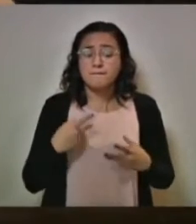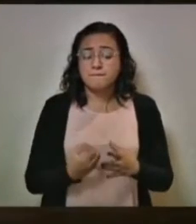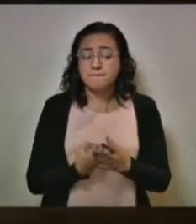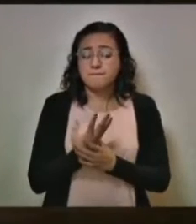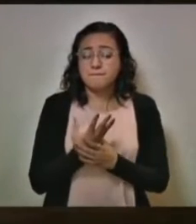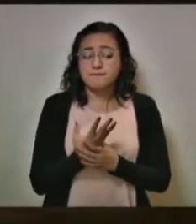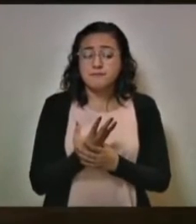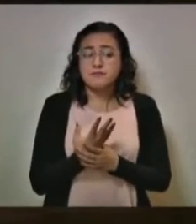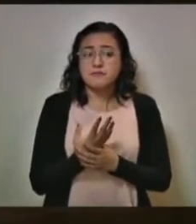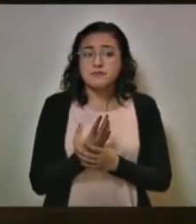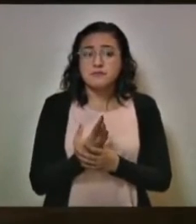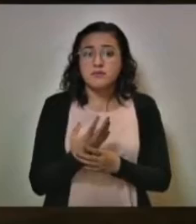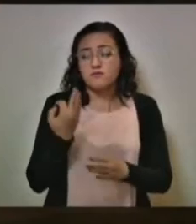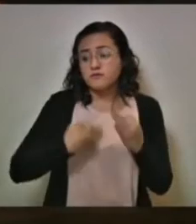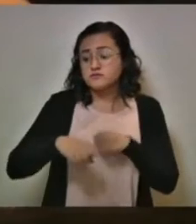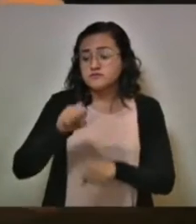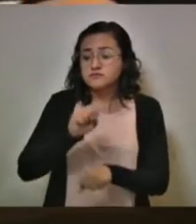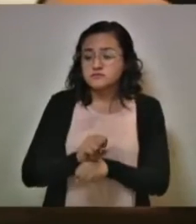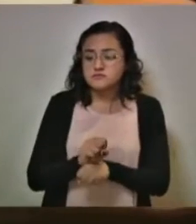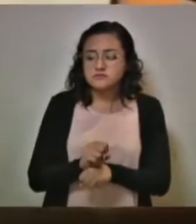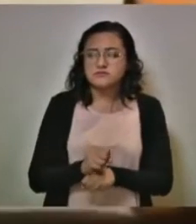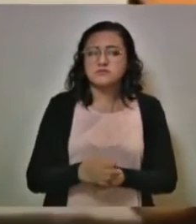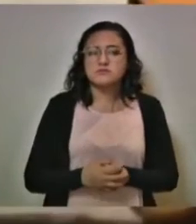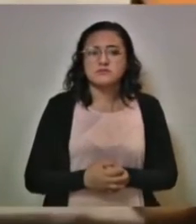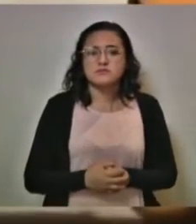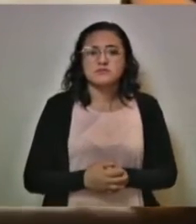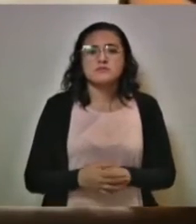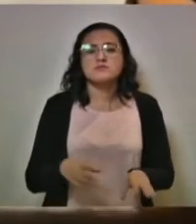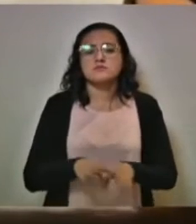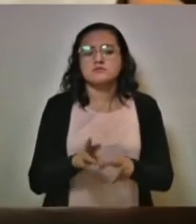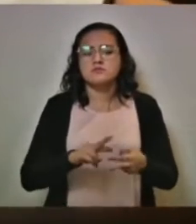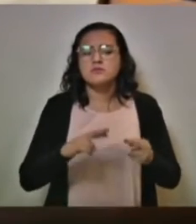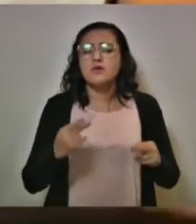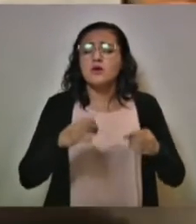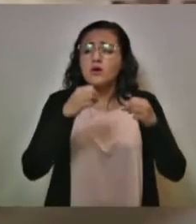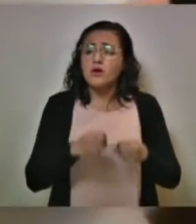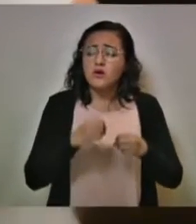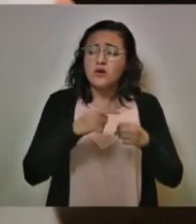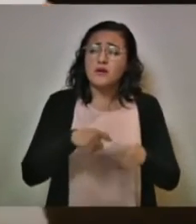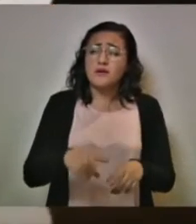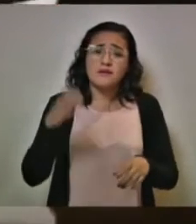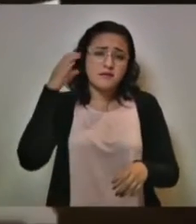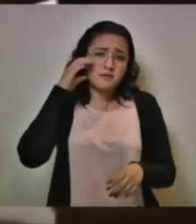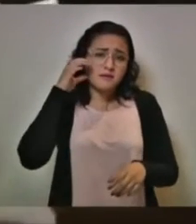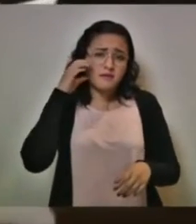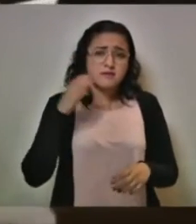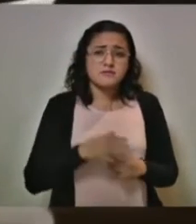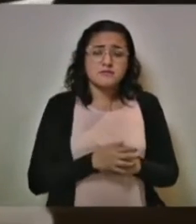nuevos durante el fin de semana, señor. En relación a la ocupación hospitalaria,